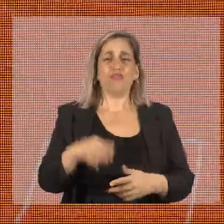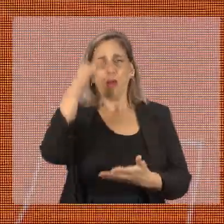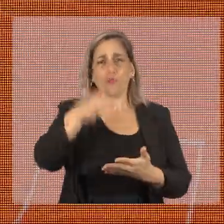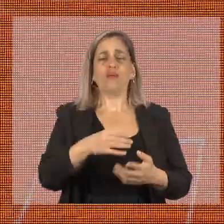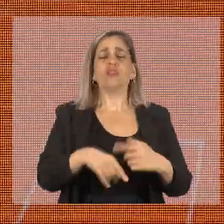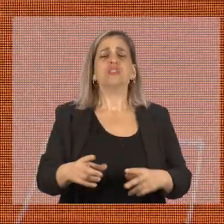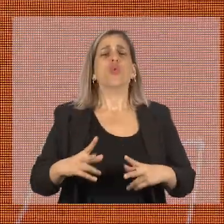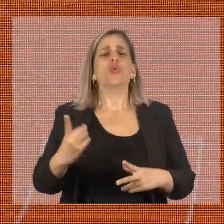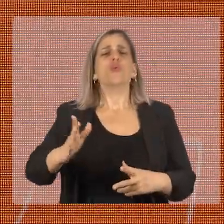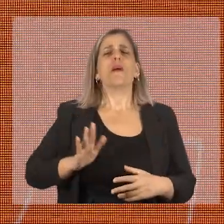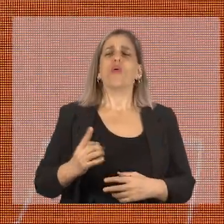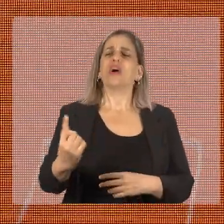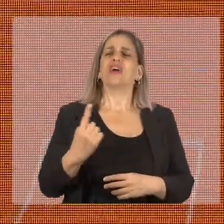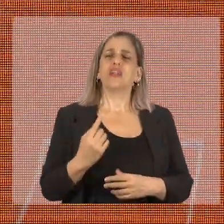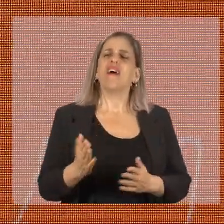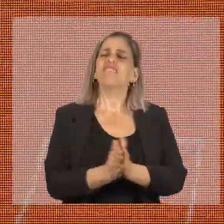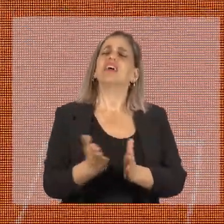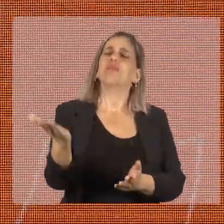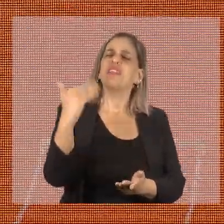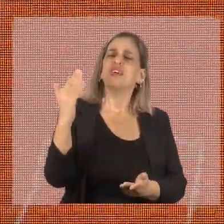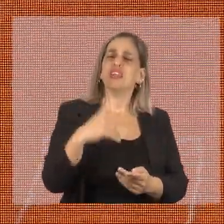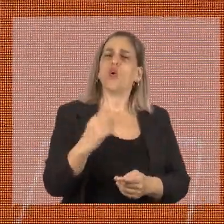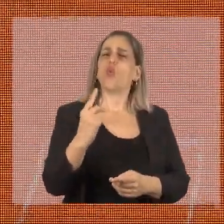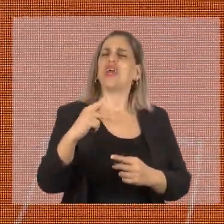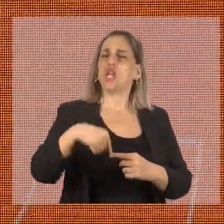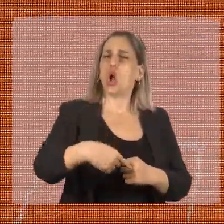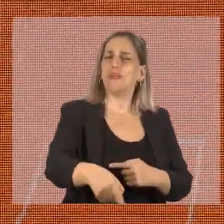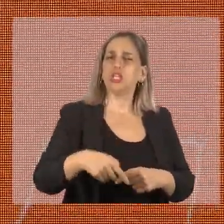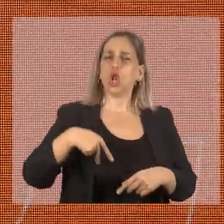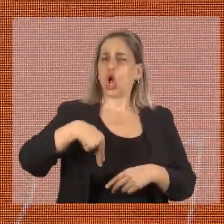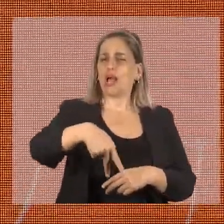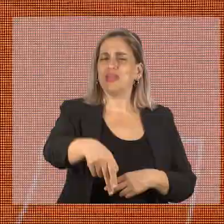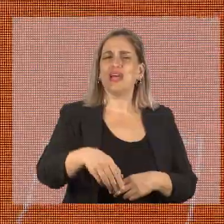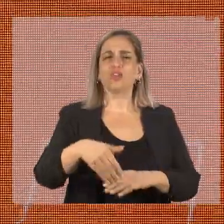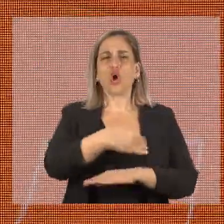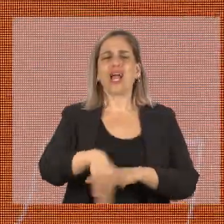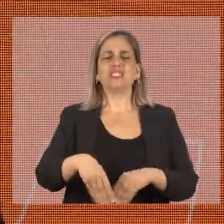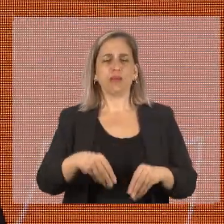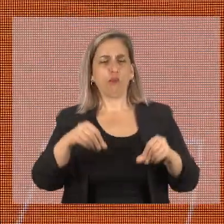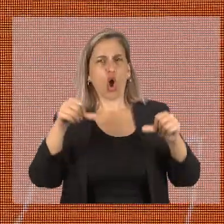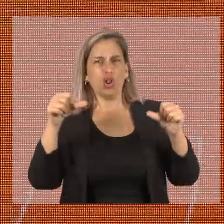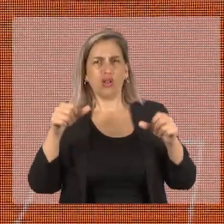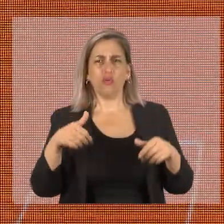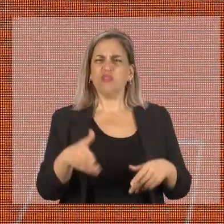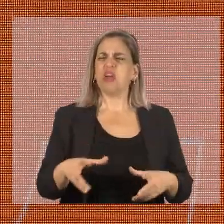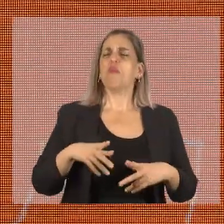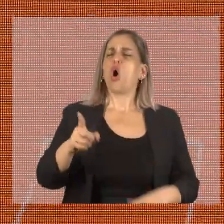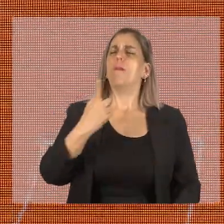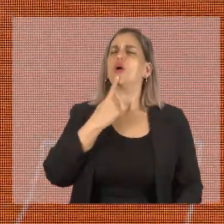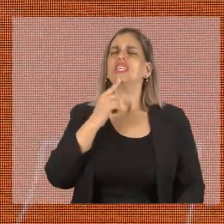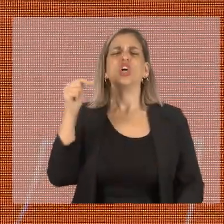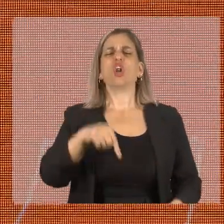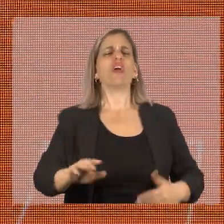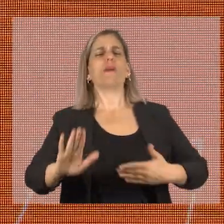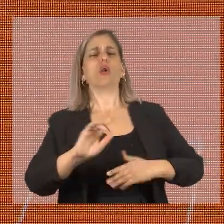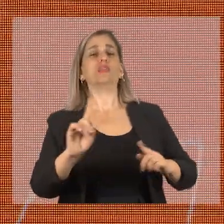vino esta señora y me llevó, me arrastró un kilómetro caminando por una calle de polvo. Me dice, no sé, vos sos político,